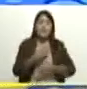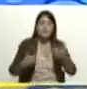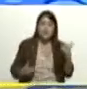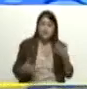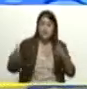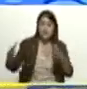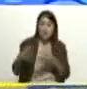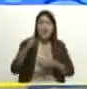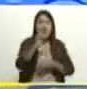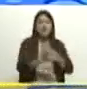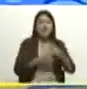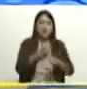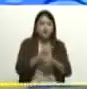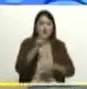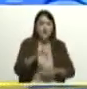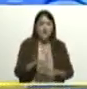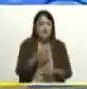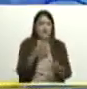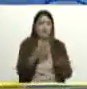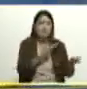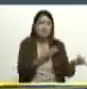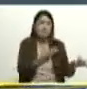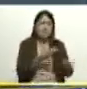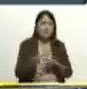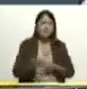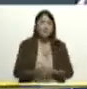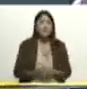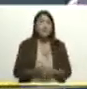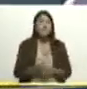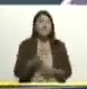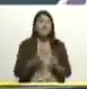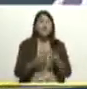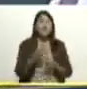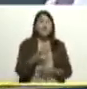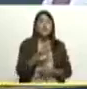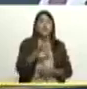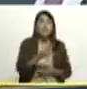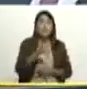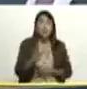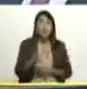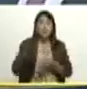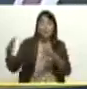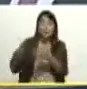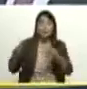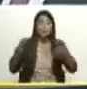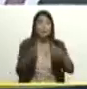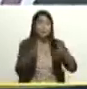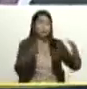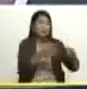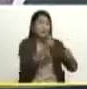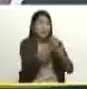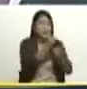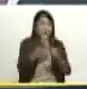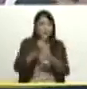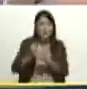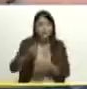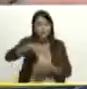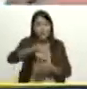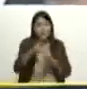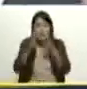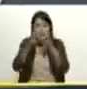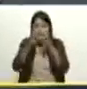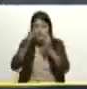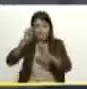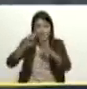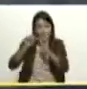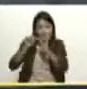las asociaciones. Así que con estas 34 meses de trabajo, nosotros hemos podido hacer seguimiento a las coyunturas y en base